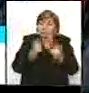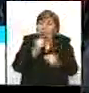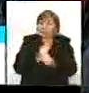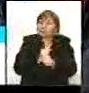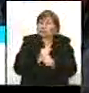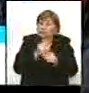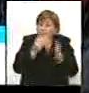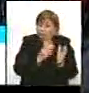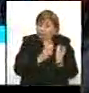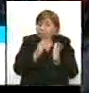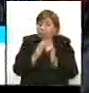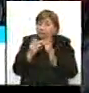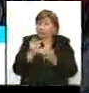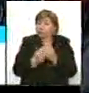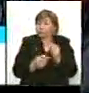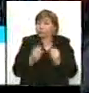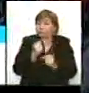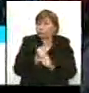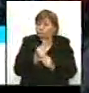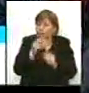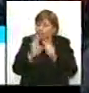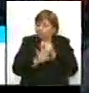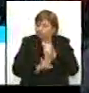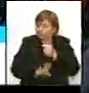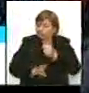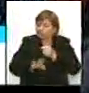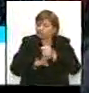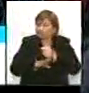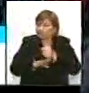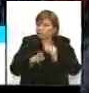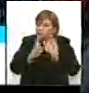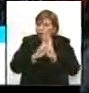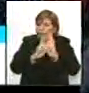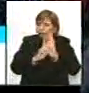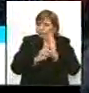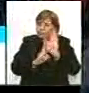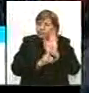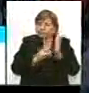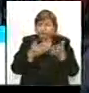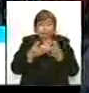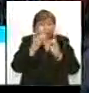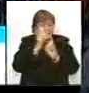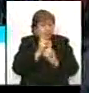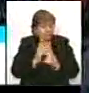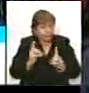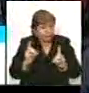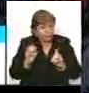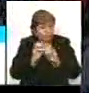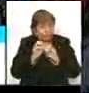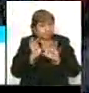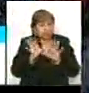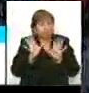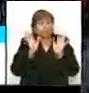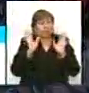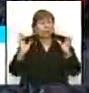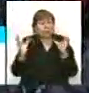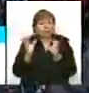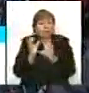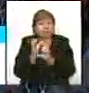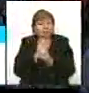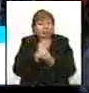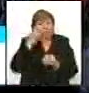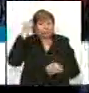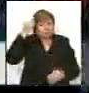El proceso de confianza está planteado básicamente en requisitos vinculados a democracia, a transparencia y a consolidación de